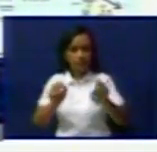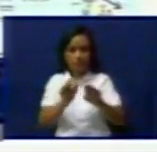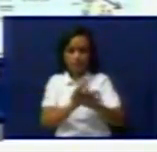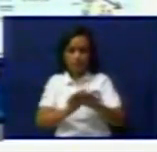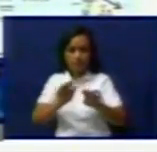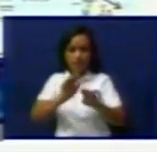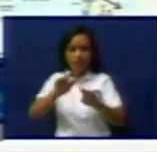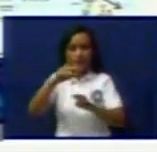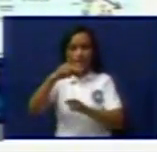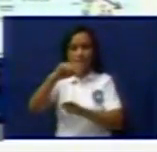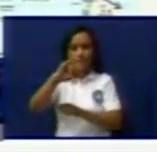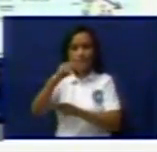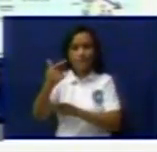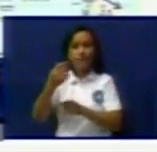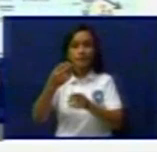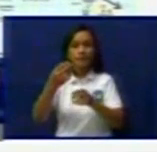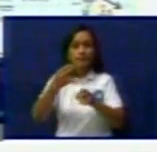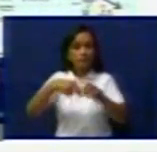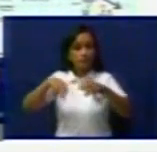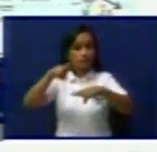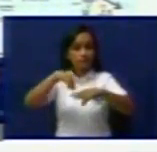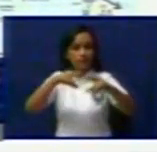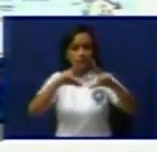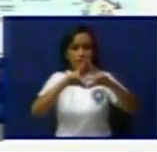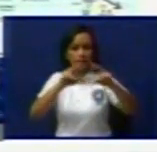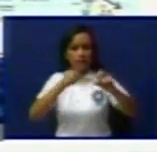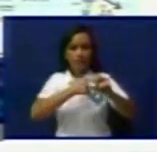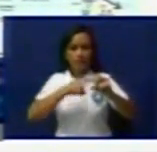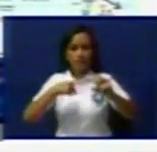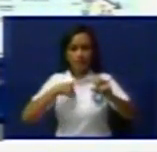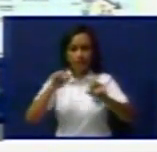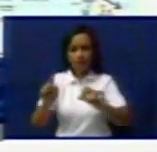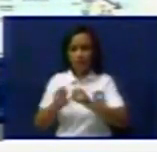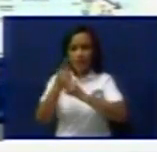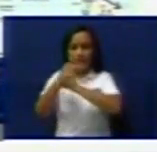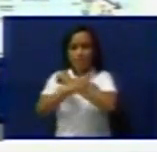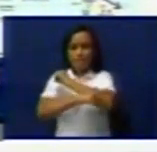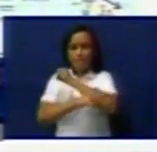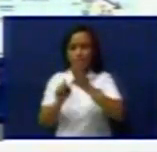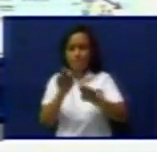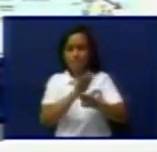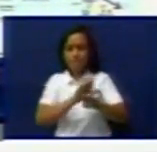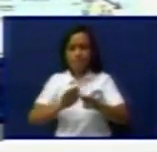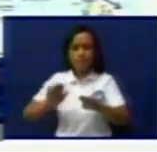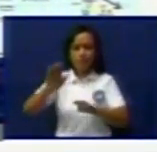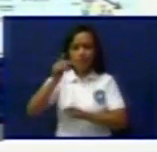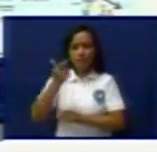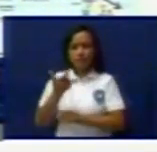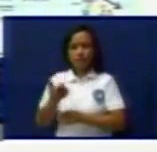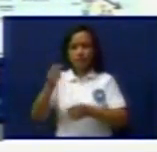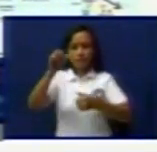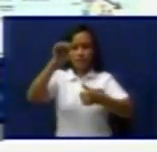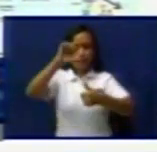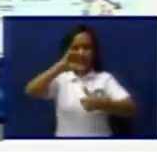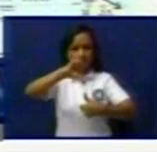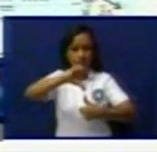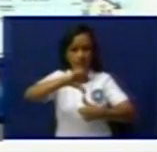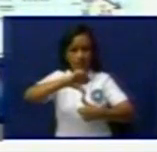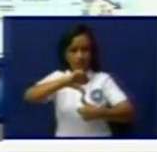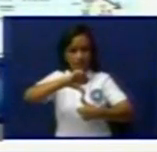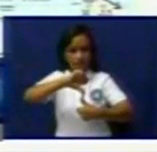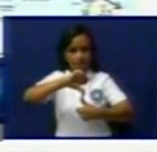duplicación del PIB nacional, Nicaragua se convertirá en uno de los países más ricos de América Central.